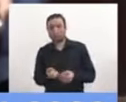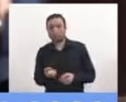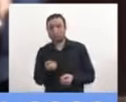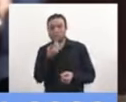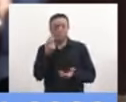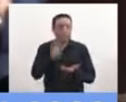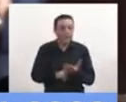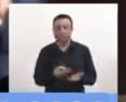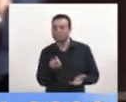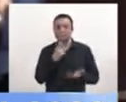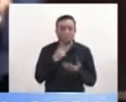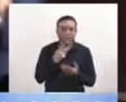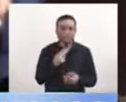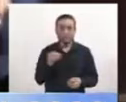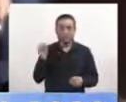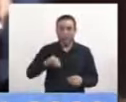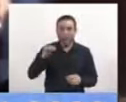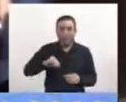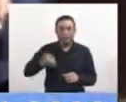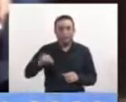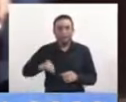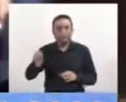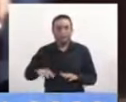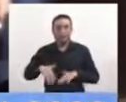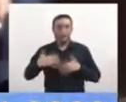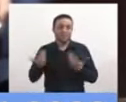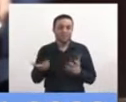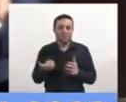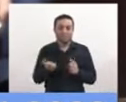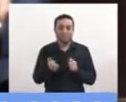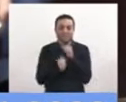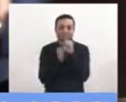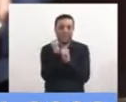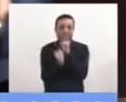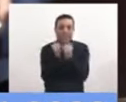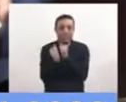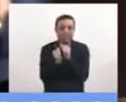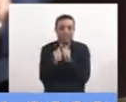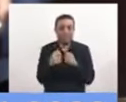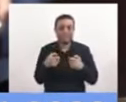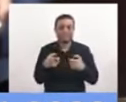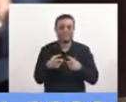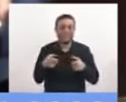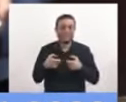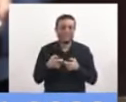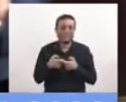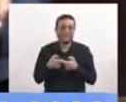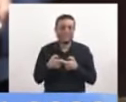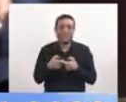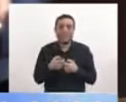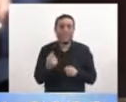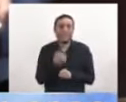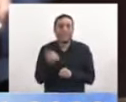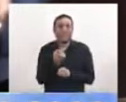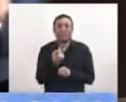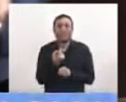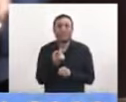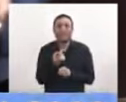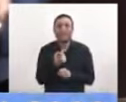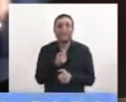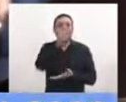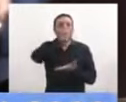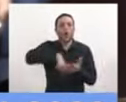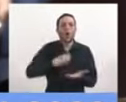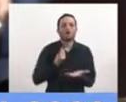de la pobreza. Entonces tenemos que repensar cómo estamos haciendo la cosa. Está claro que con este Estado y esta presión tributaria no